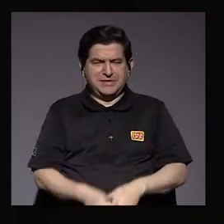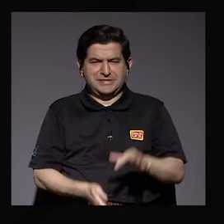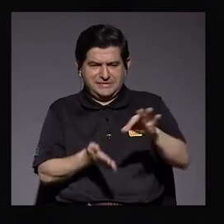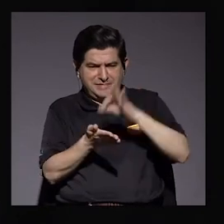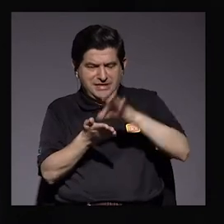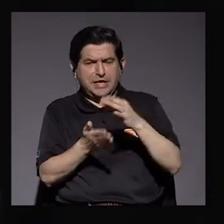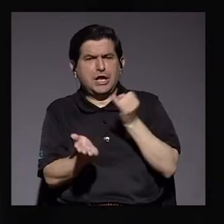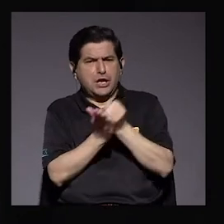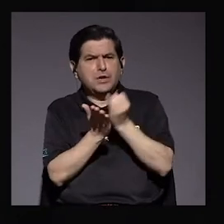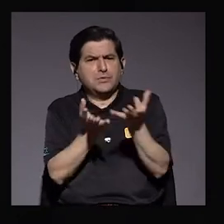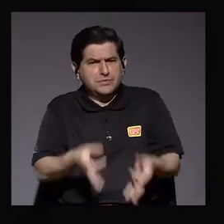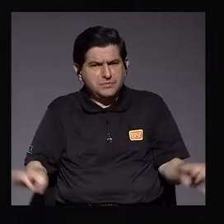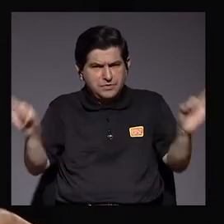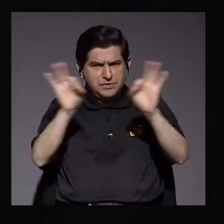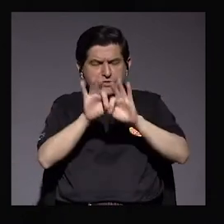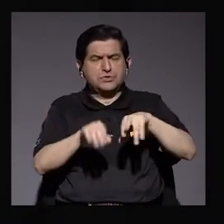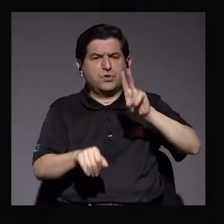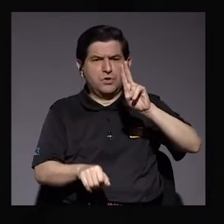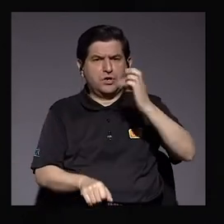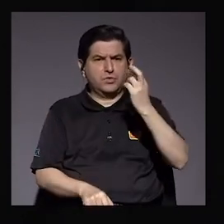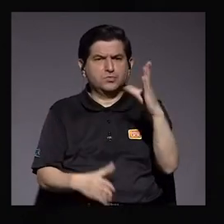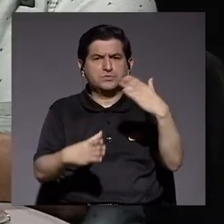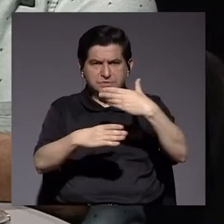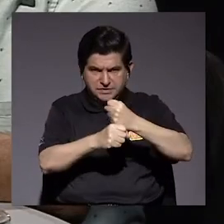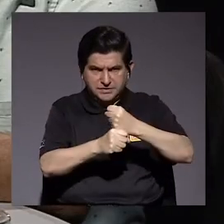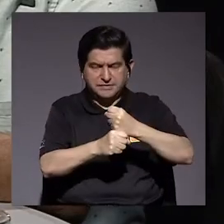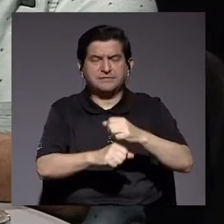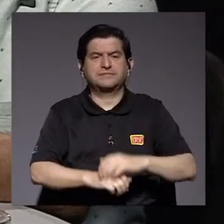una investigación muy importante para la Universidad de Costa Rica.